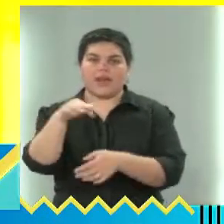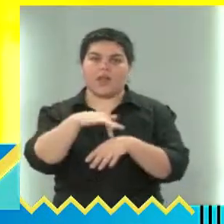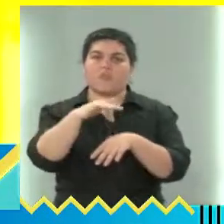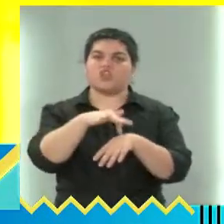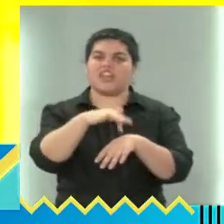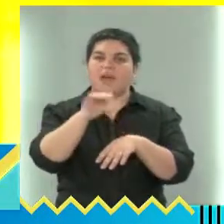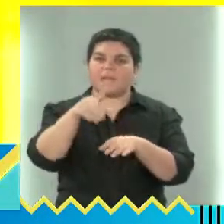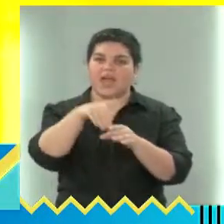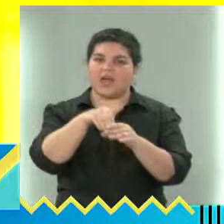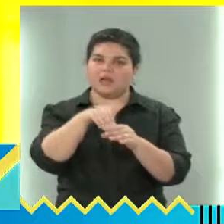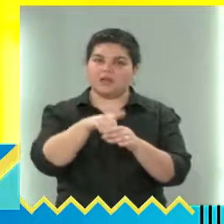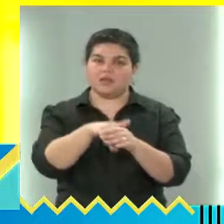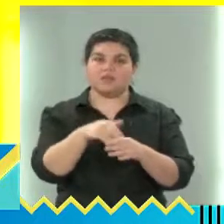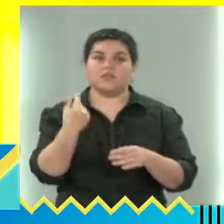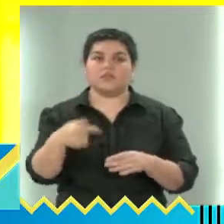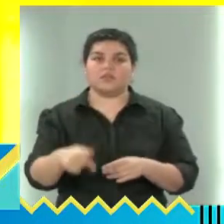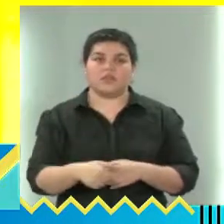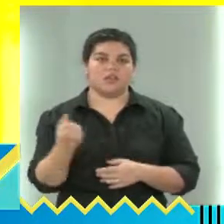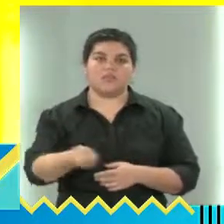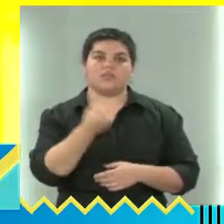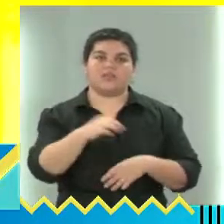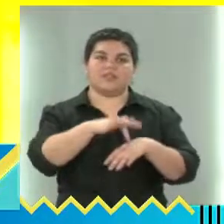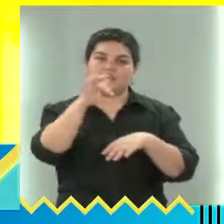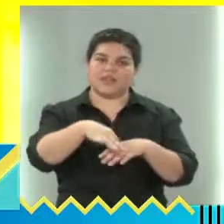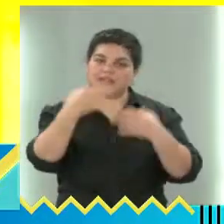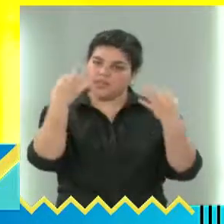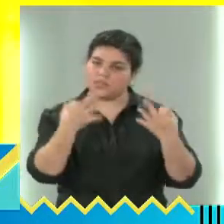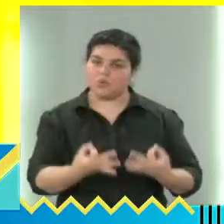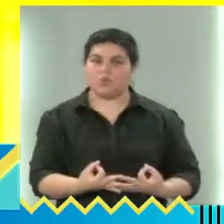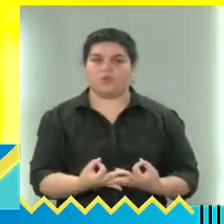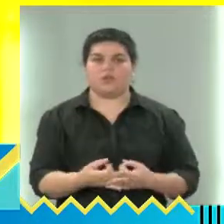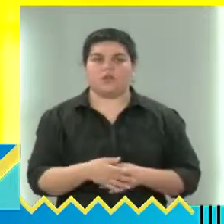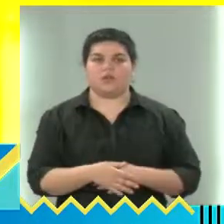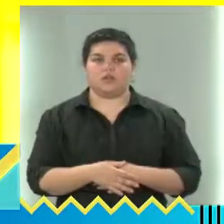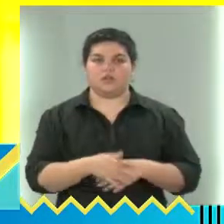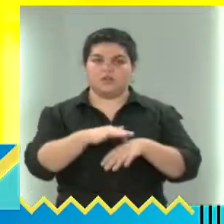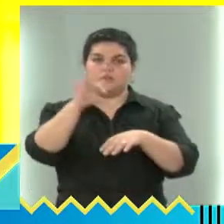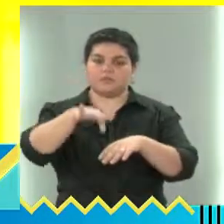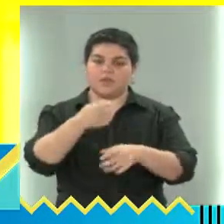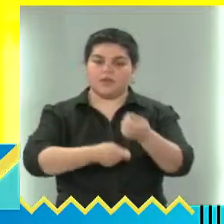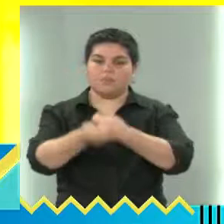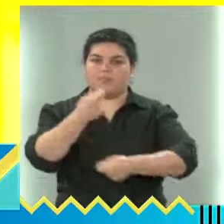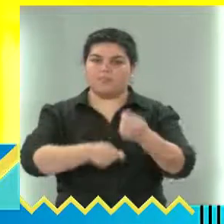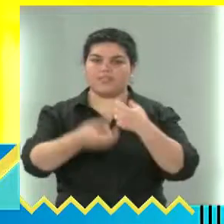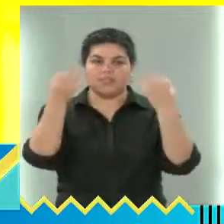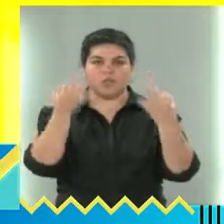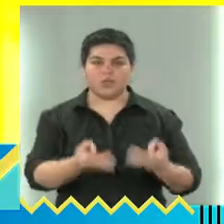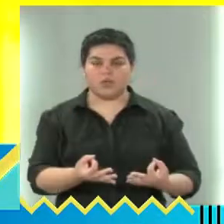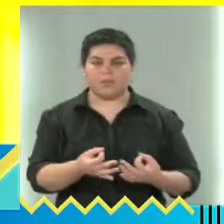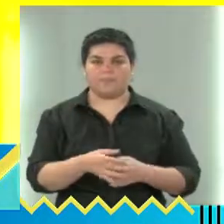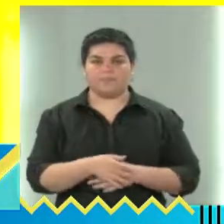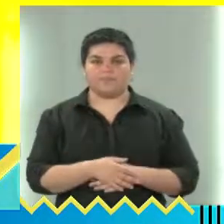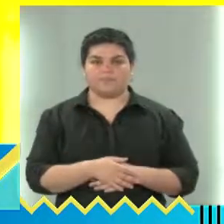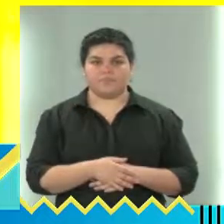esto de lograr una sangre más segura, una medicina transfusional más segura. Que